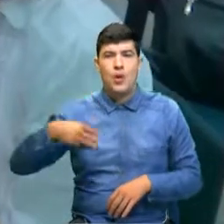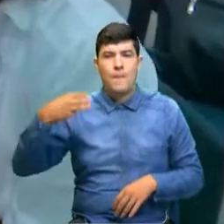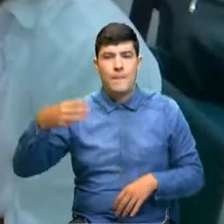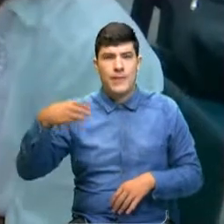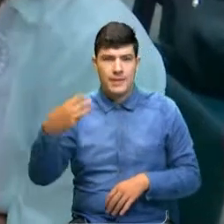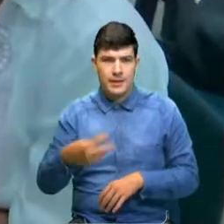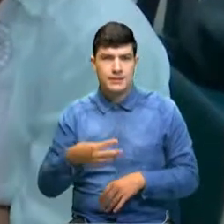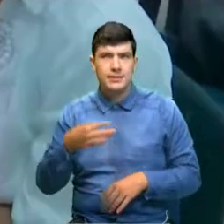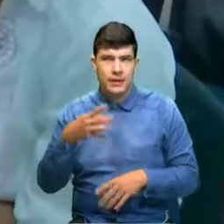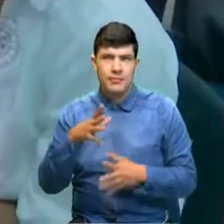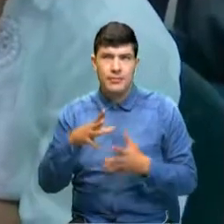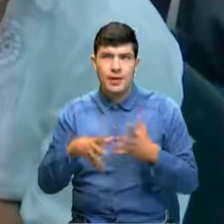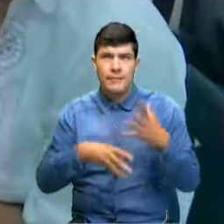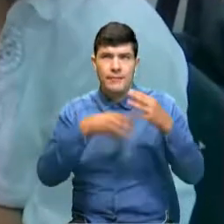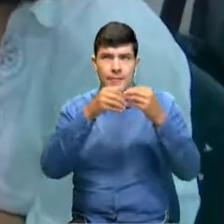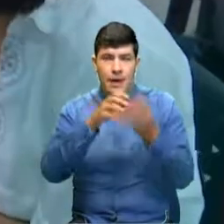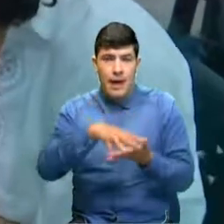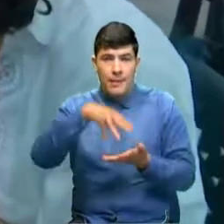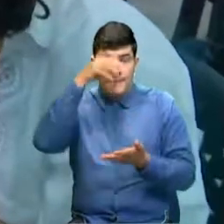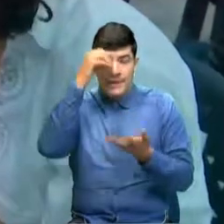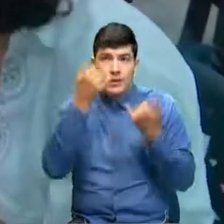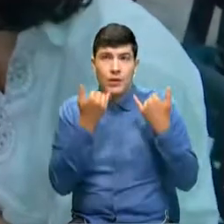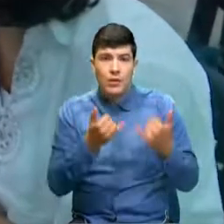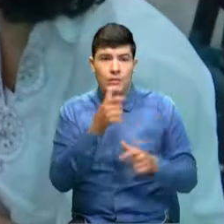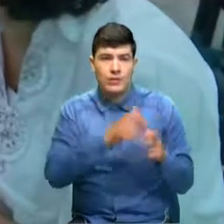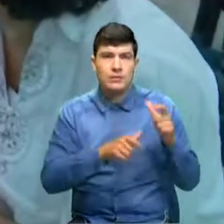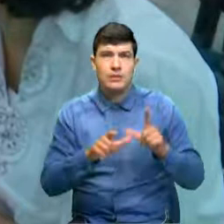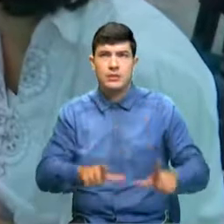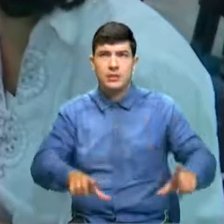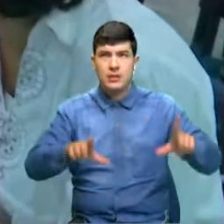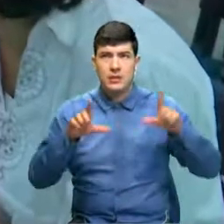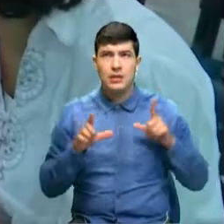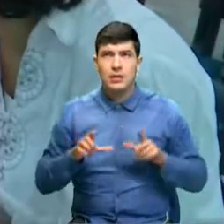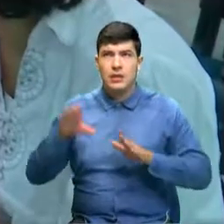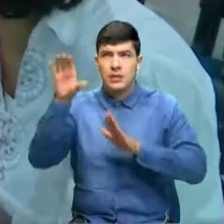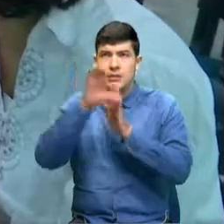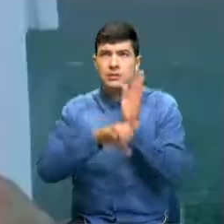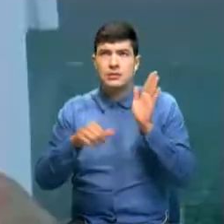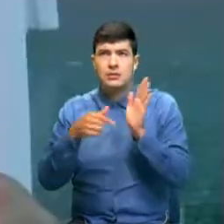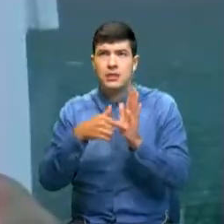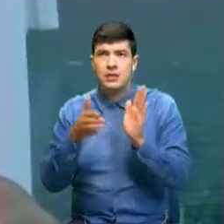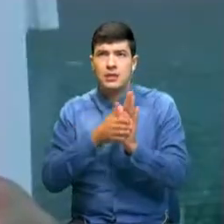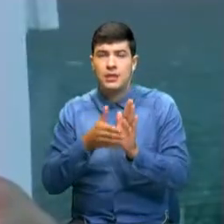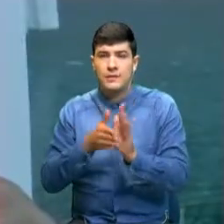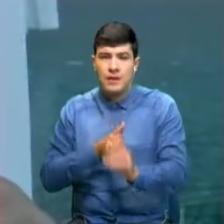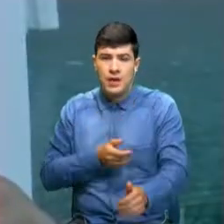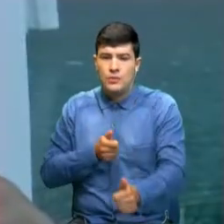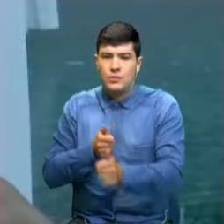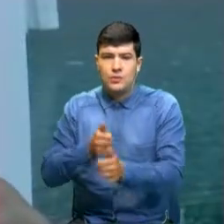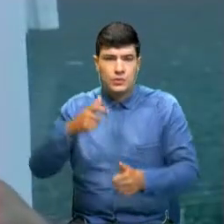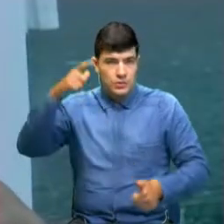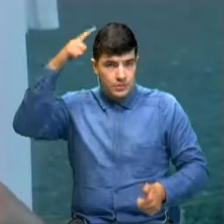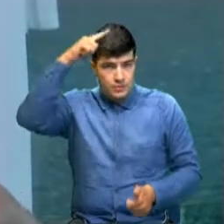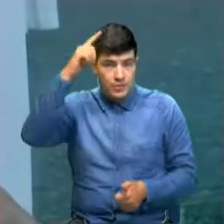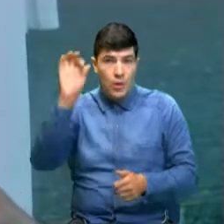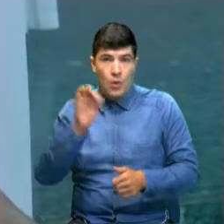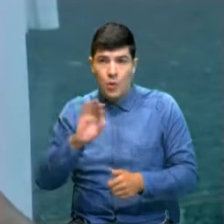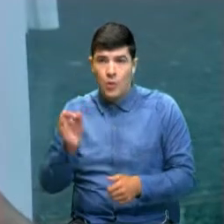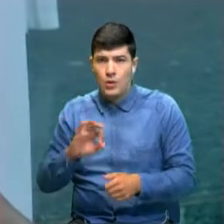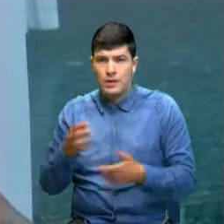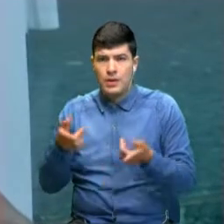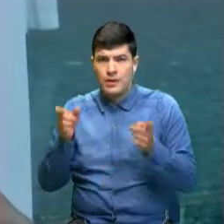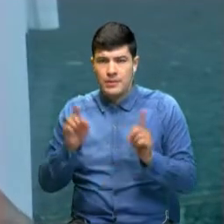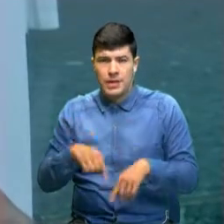de estos reinsertados que hoy se están graduando certificando como auxiliares de enfermería y como